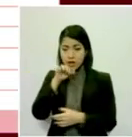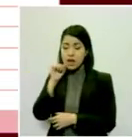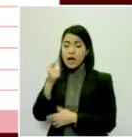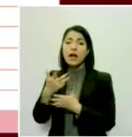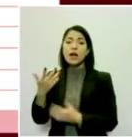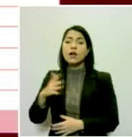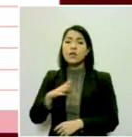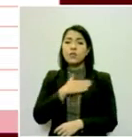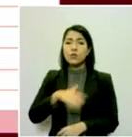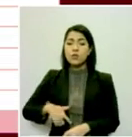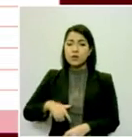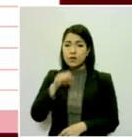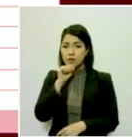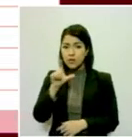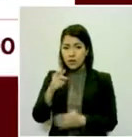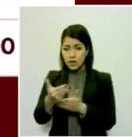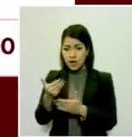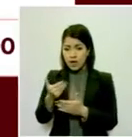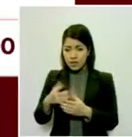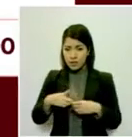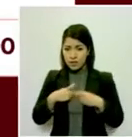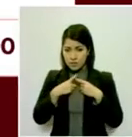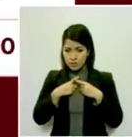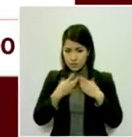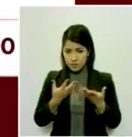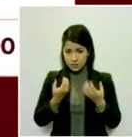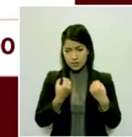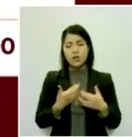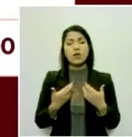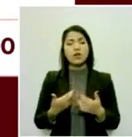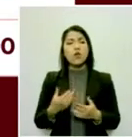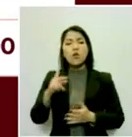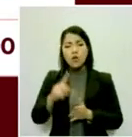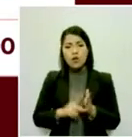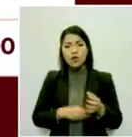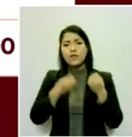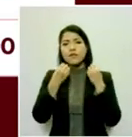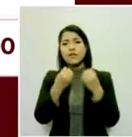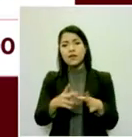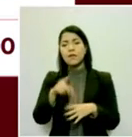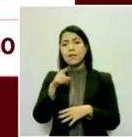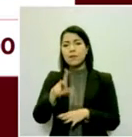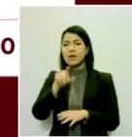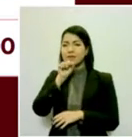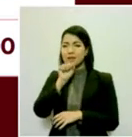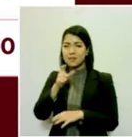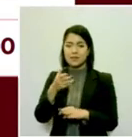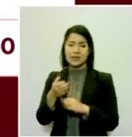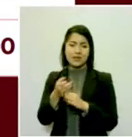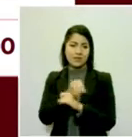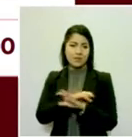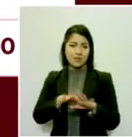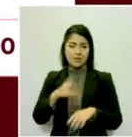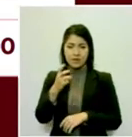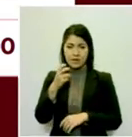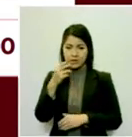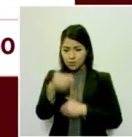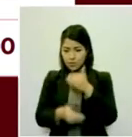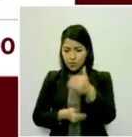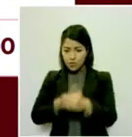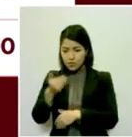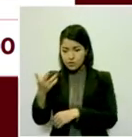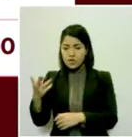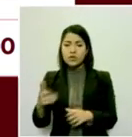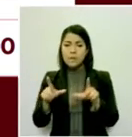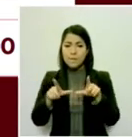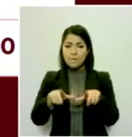su comprobante de domicilio. Siguiente. Bueno, nos trajimos también este dato importante del avance del